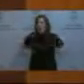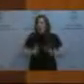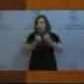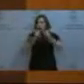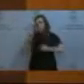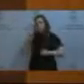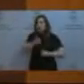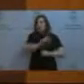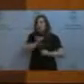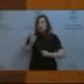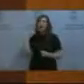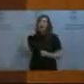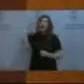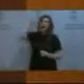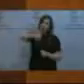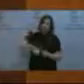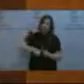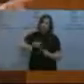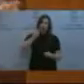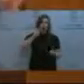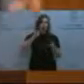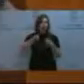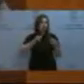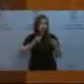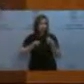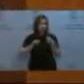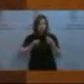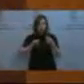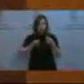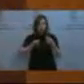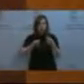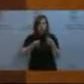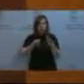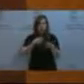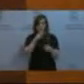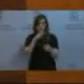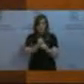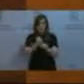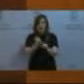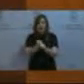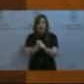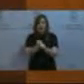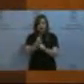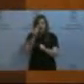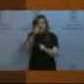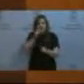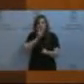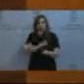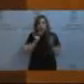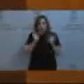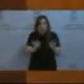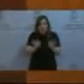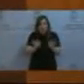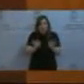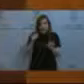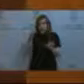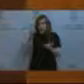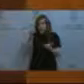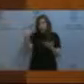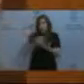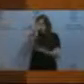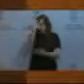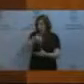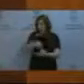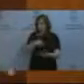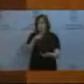a lo largo de estos años, controles donde el trabajo claramente era peligroso? A nadie se le escapa, yo creo, ¿no? Andar a